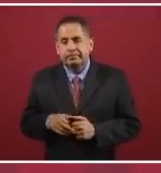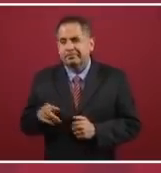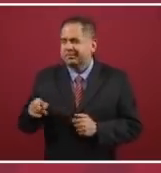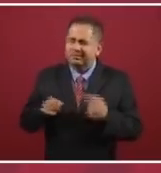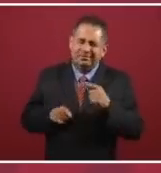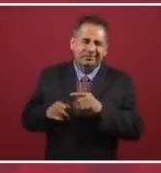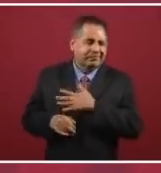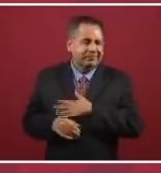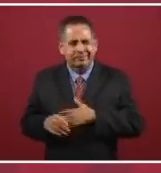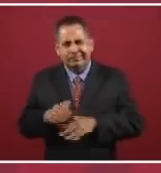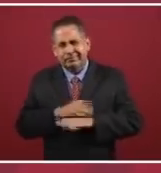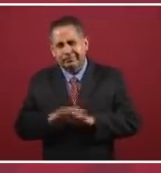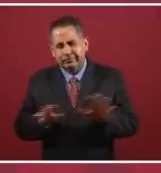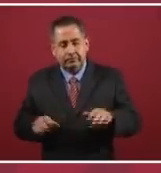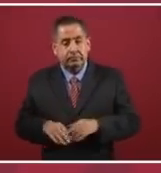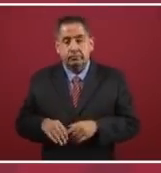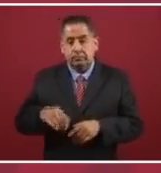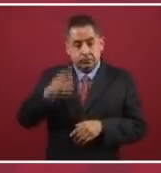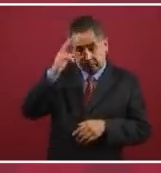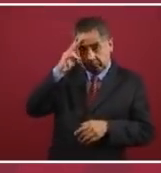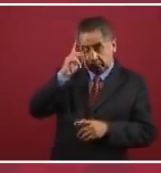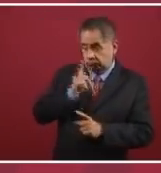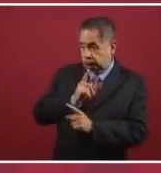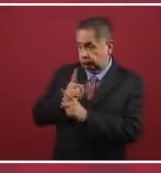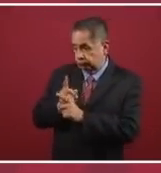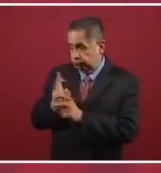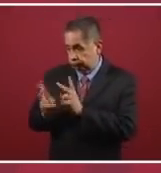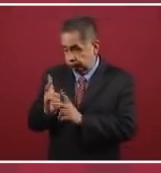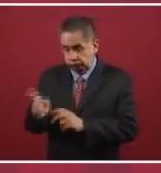desgastado, fue a verlo Porfirio,